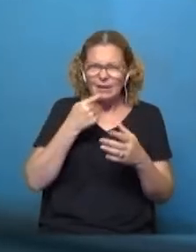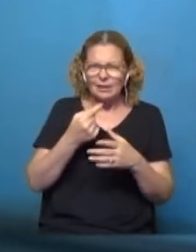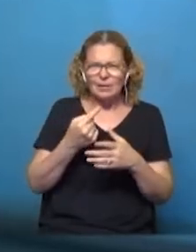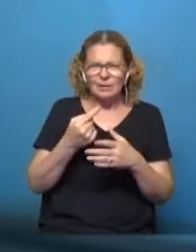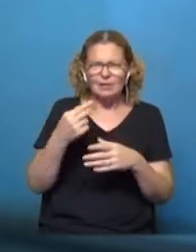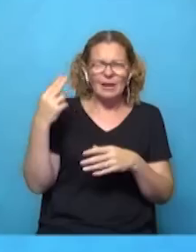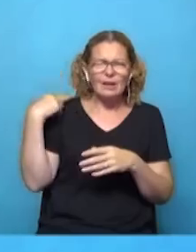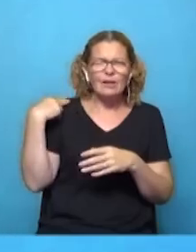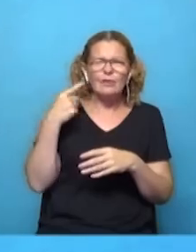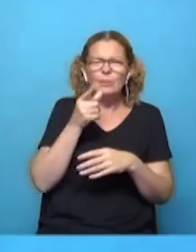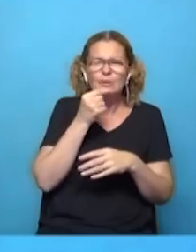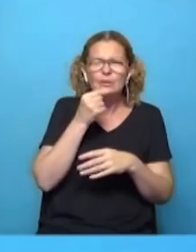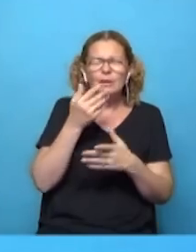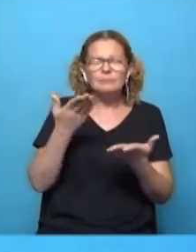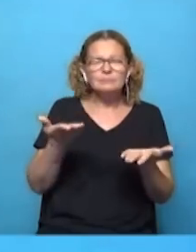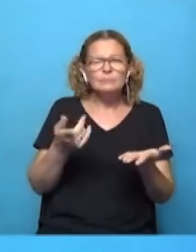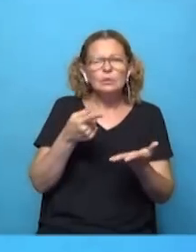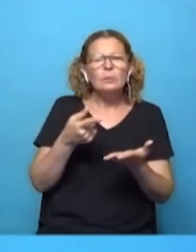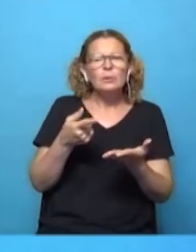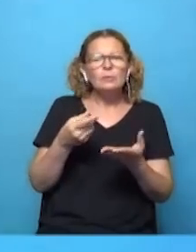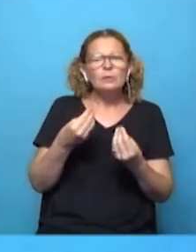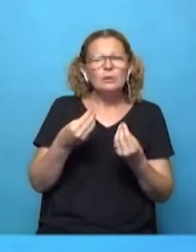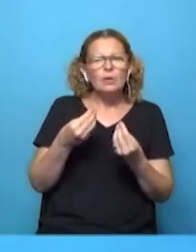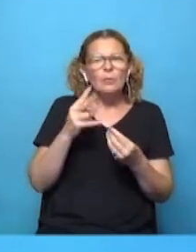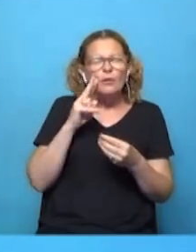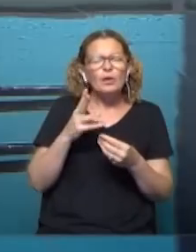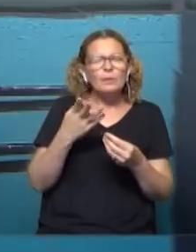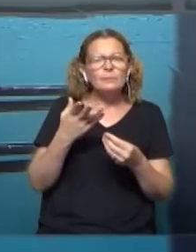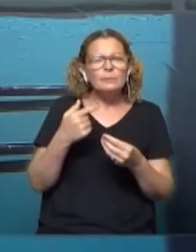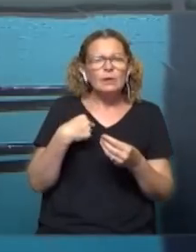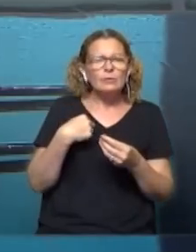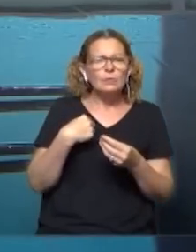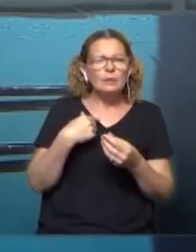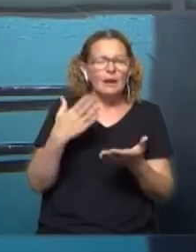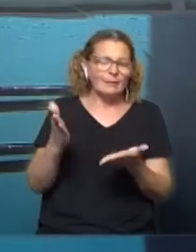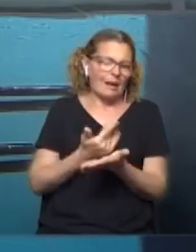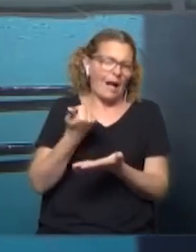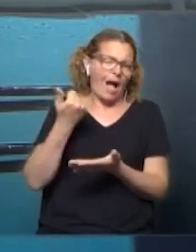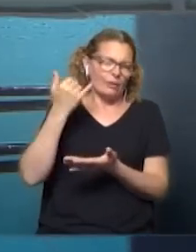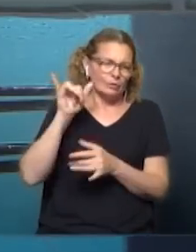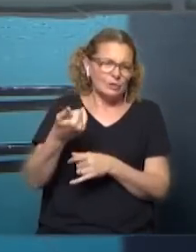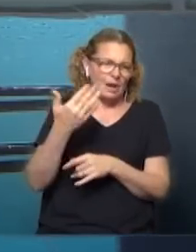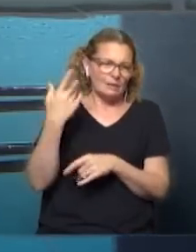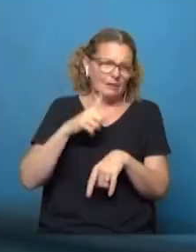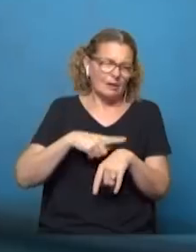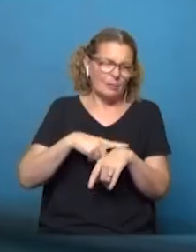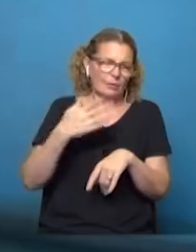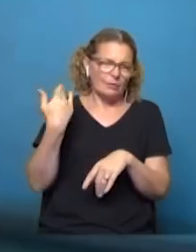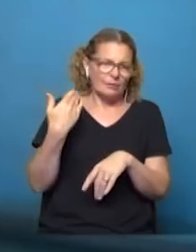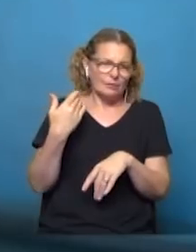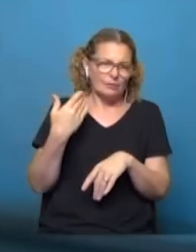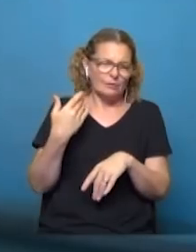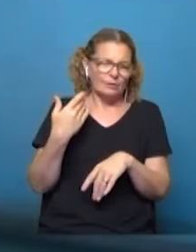dice Cómo cómo tomó este como bueno como señalo hace bastante tiempo Como